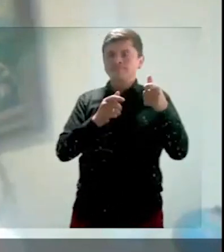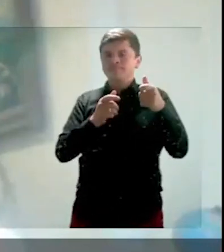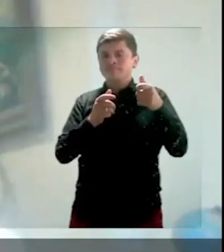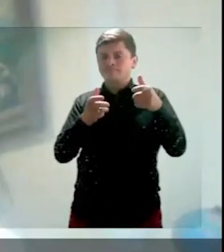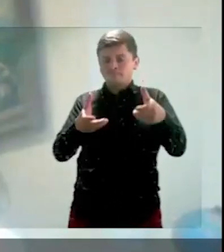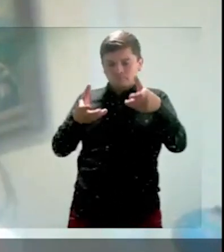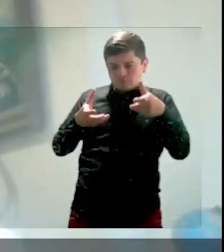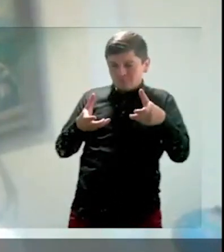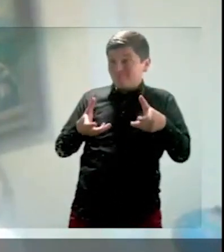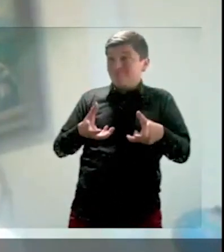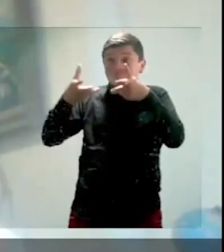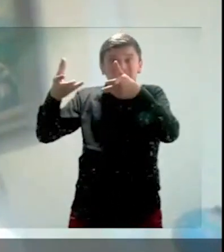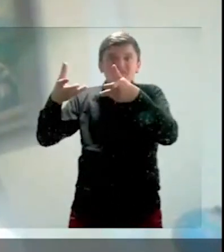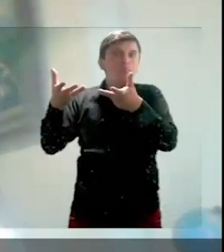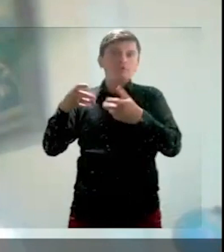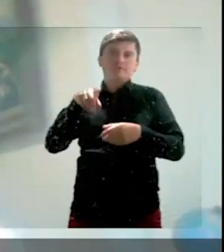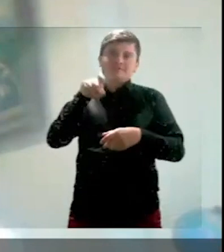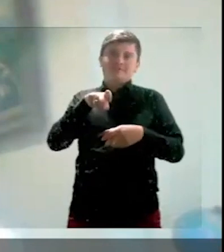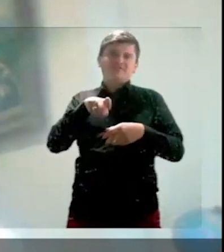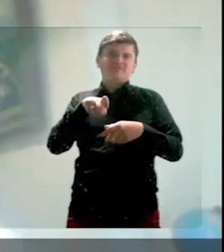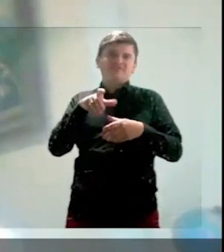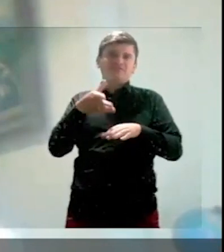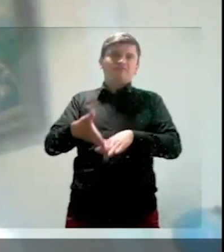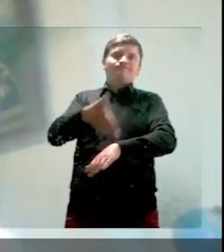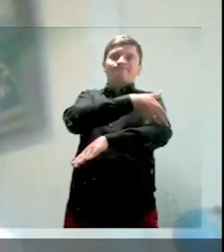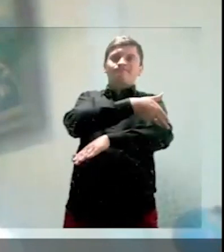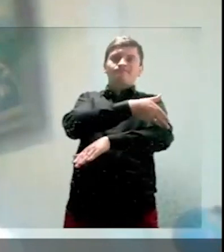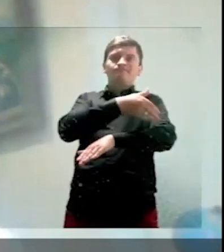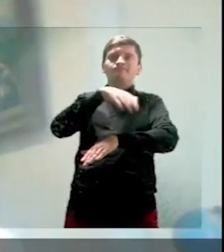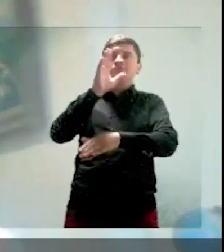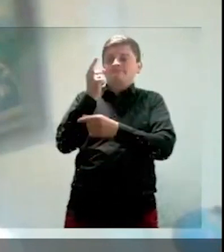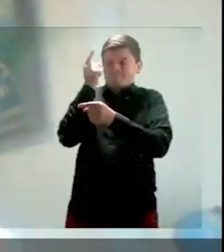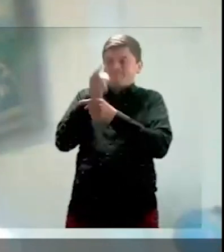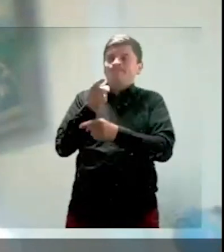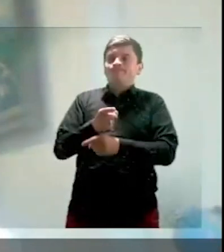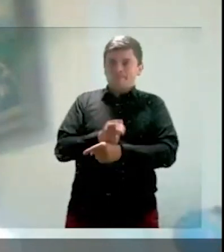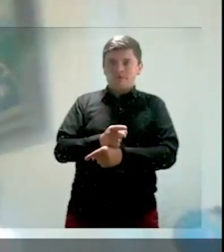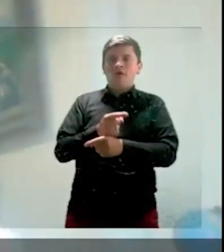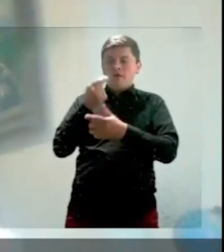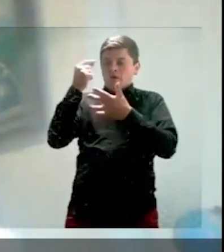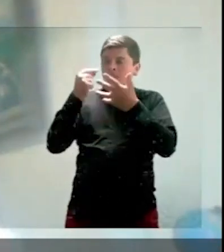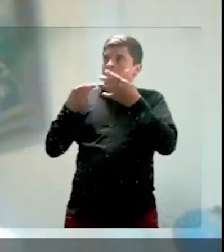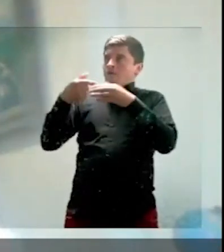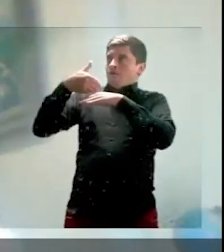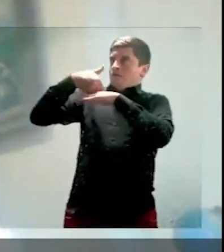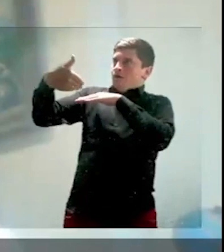una providencia de una alta corte, sea porque realmente se cumplen los presupuestos que la